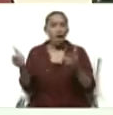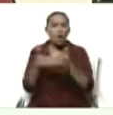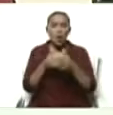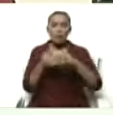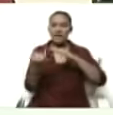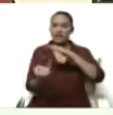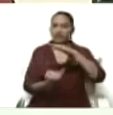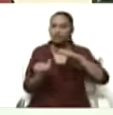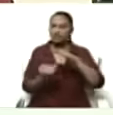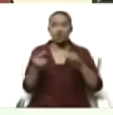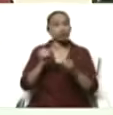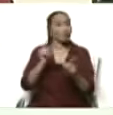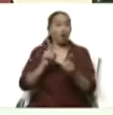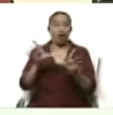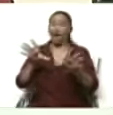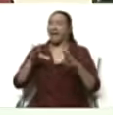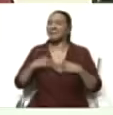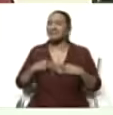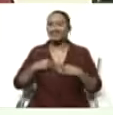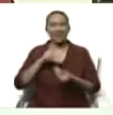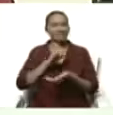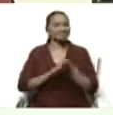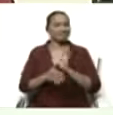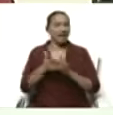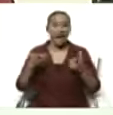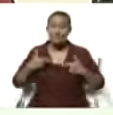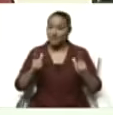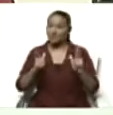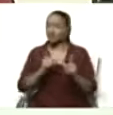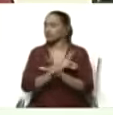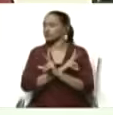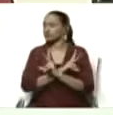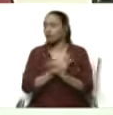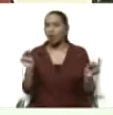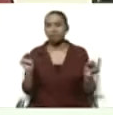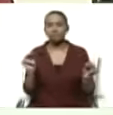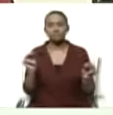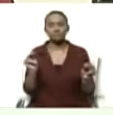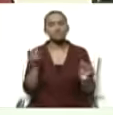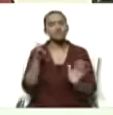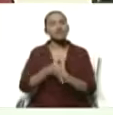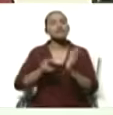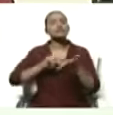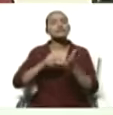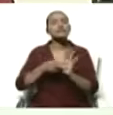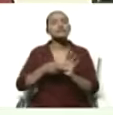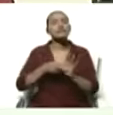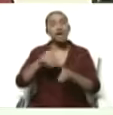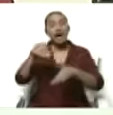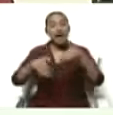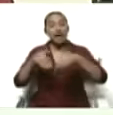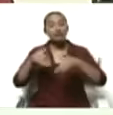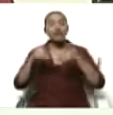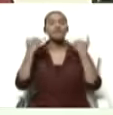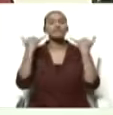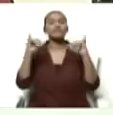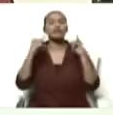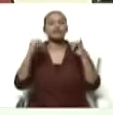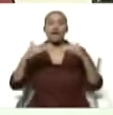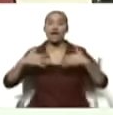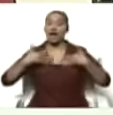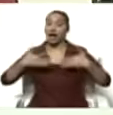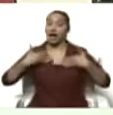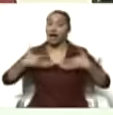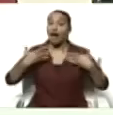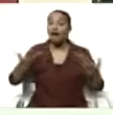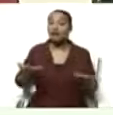no los vamos a permitir una fiesta electoral de esta naturaleza donde se vair al presidente de la república